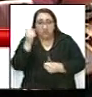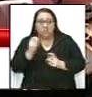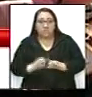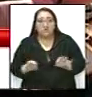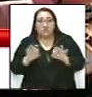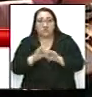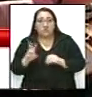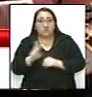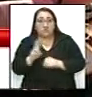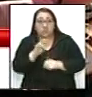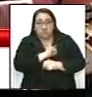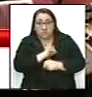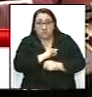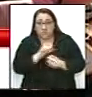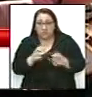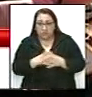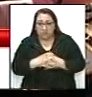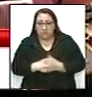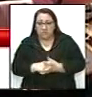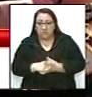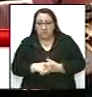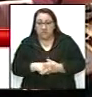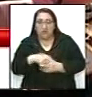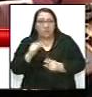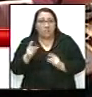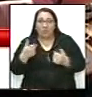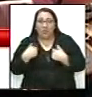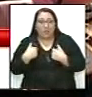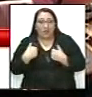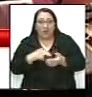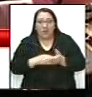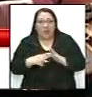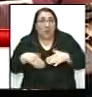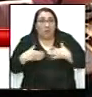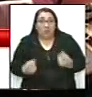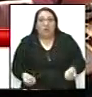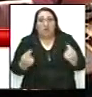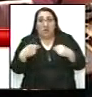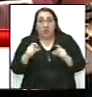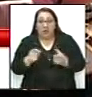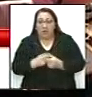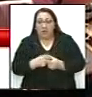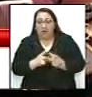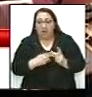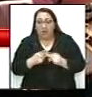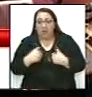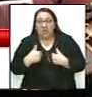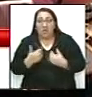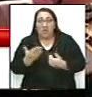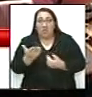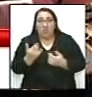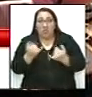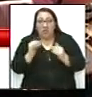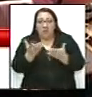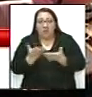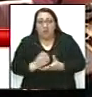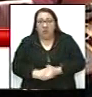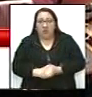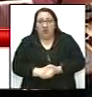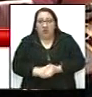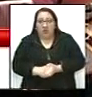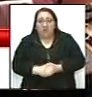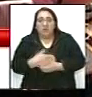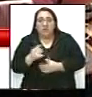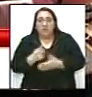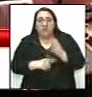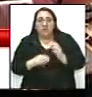que ambas instituciones, si es no tienen o no pueden venir a la comisión, al menos tenemos que tener un informe, ya que